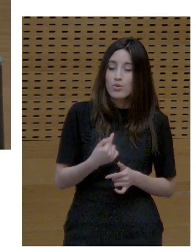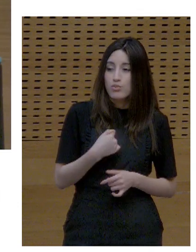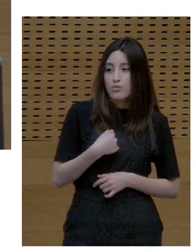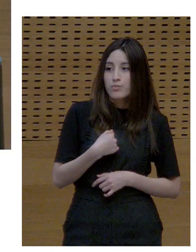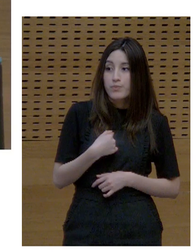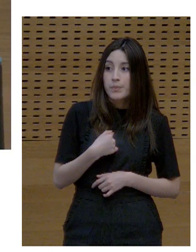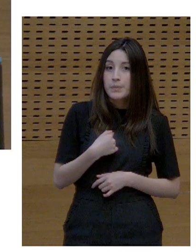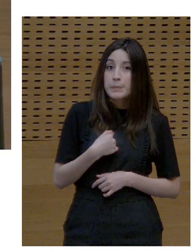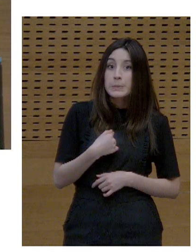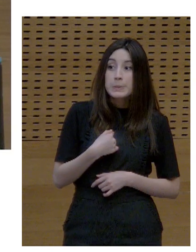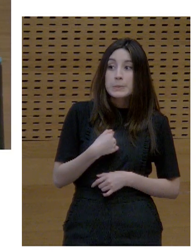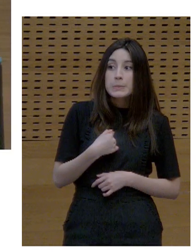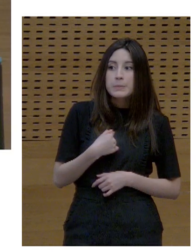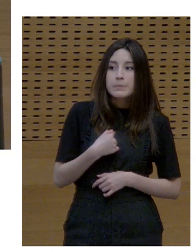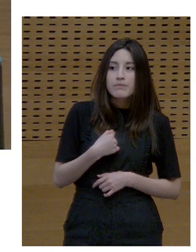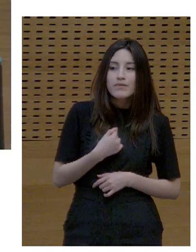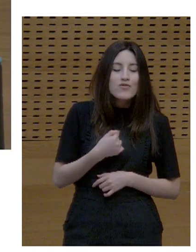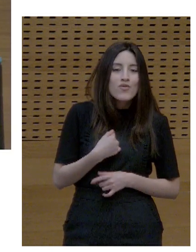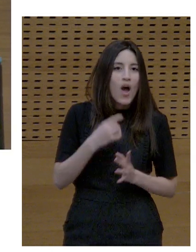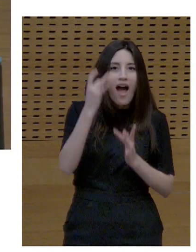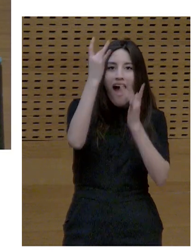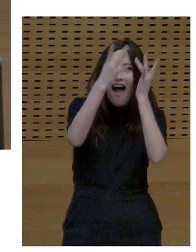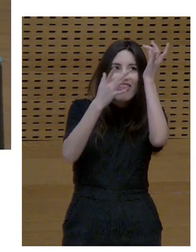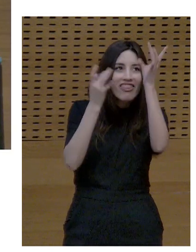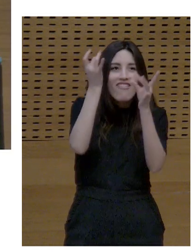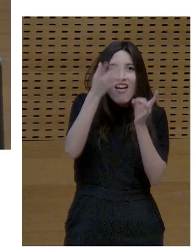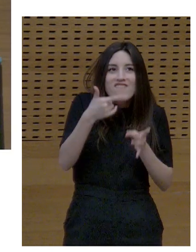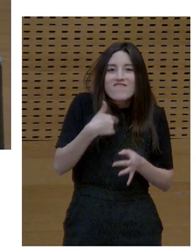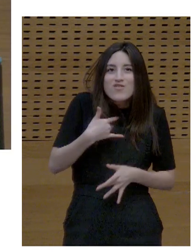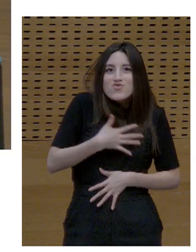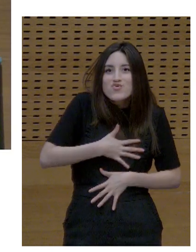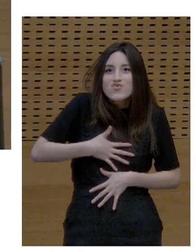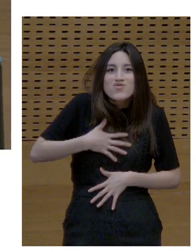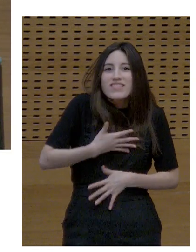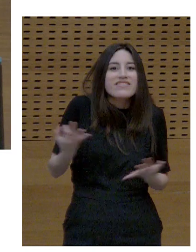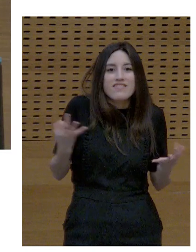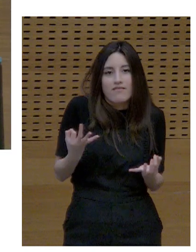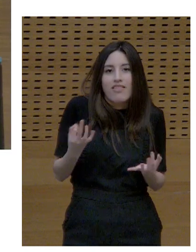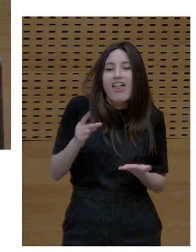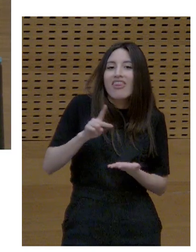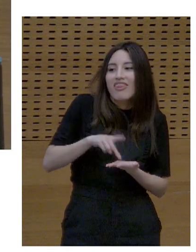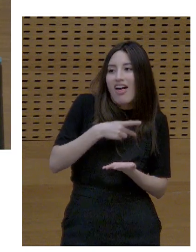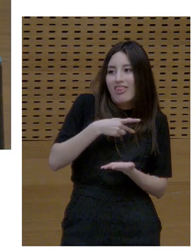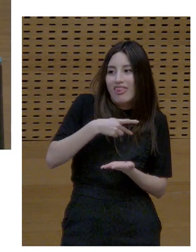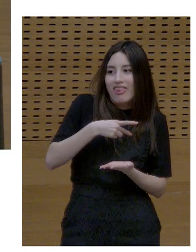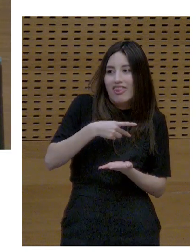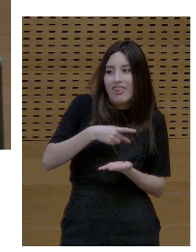Hay una actividad de la que estoy muy satisfecho, que es la danza